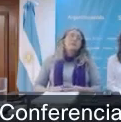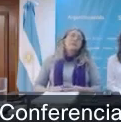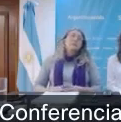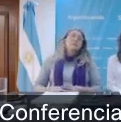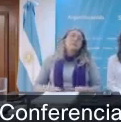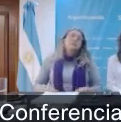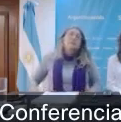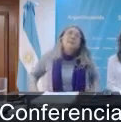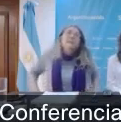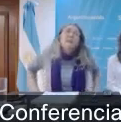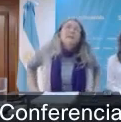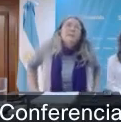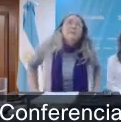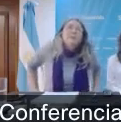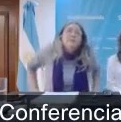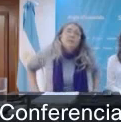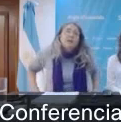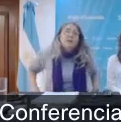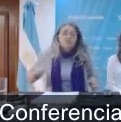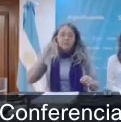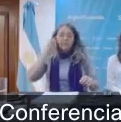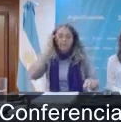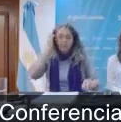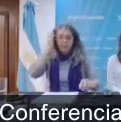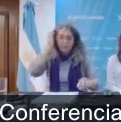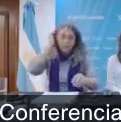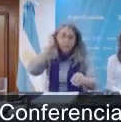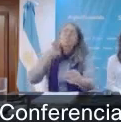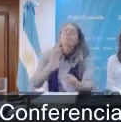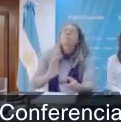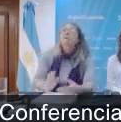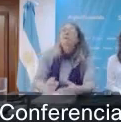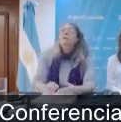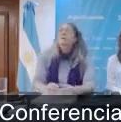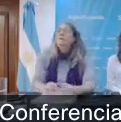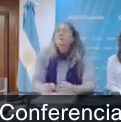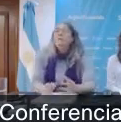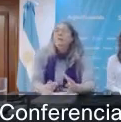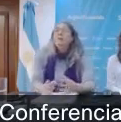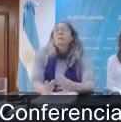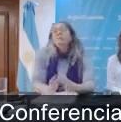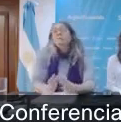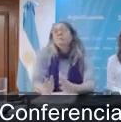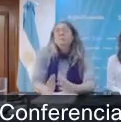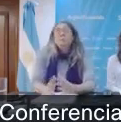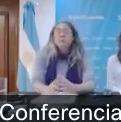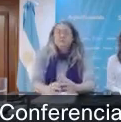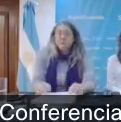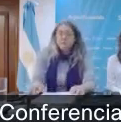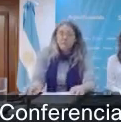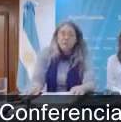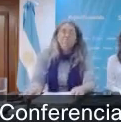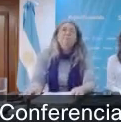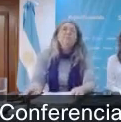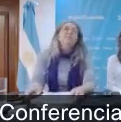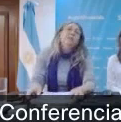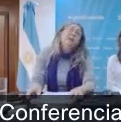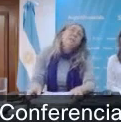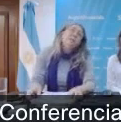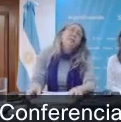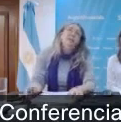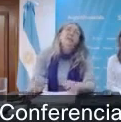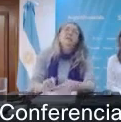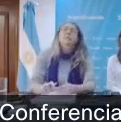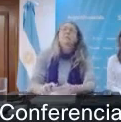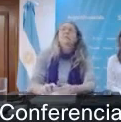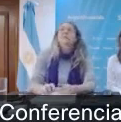esta articulación a partir de las personas, las sustancias y los contextos. Voy a hacer alguna mención rápida de cada una